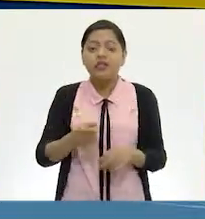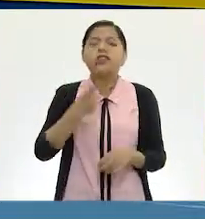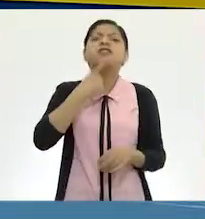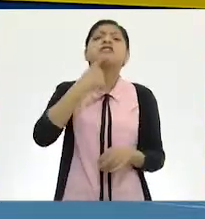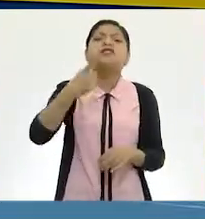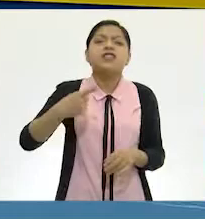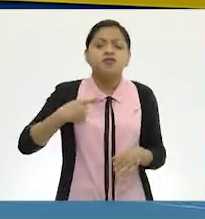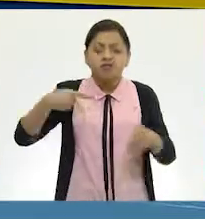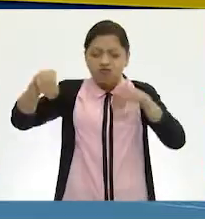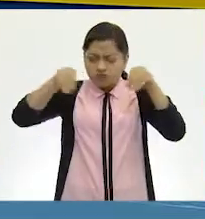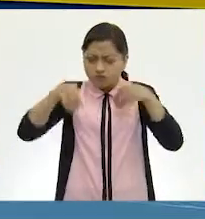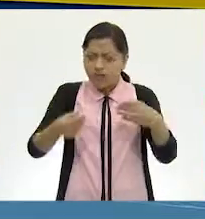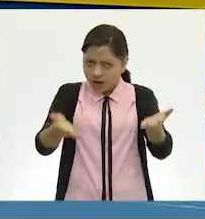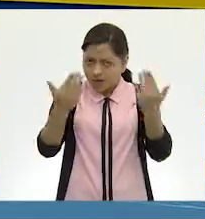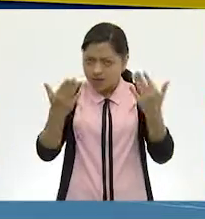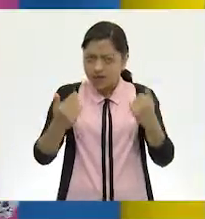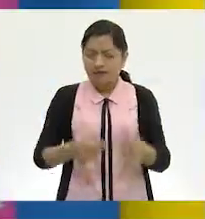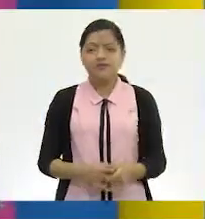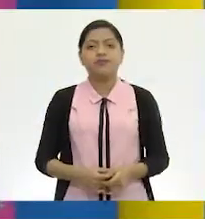sonidos y movimientos.